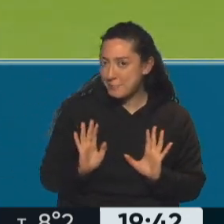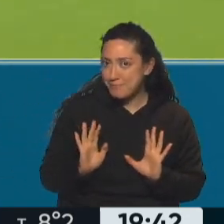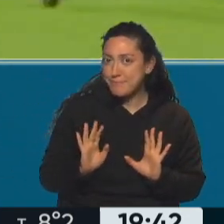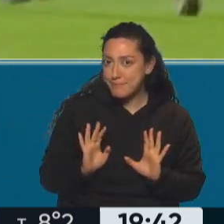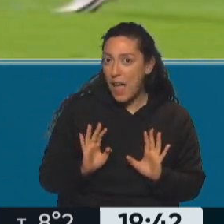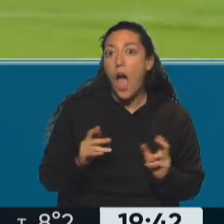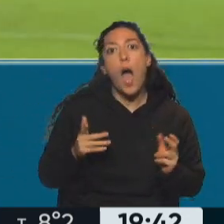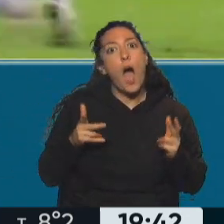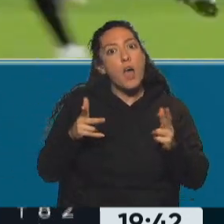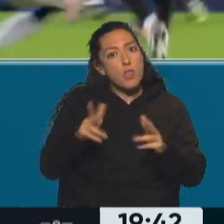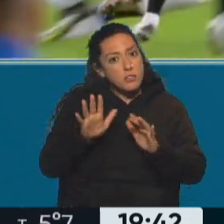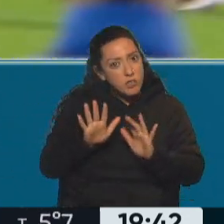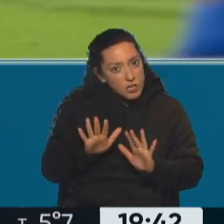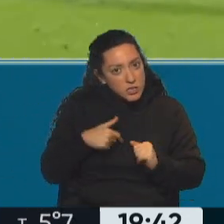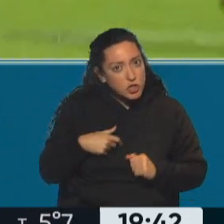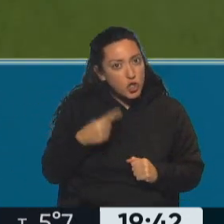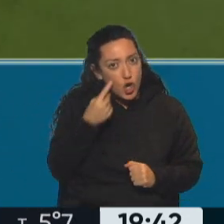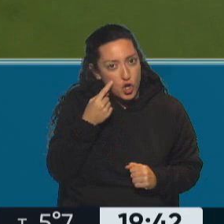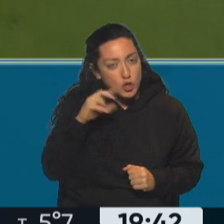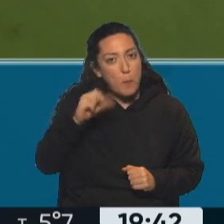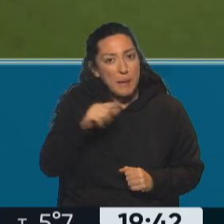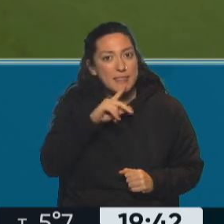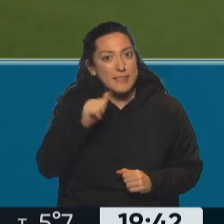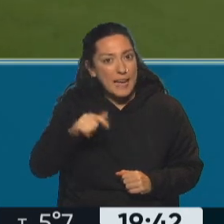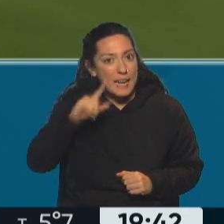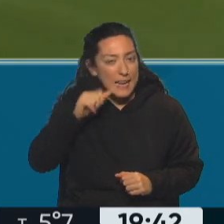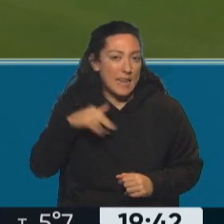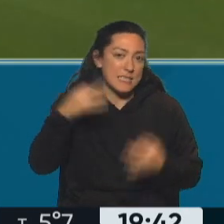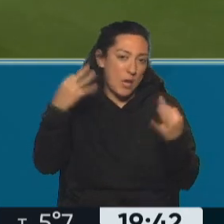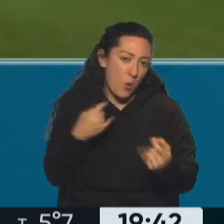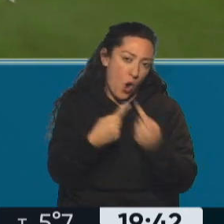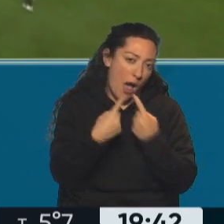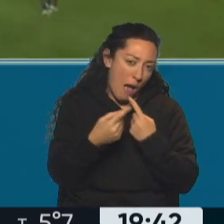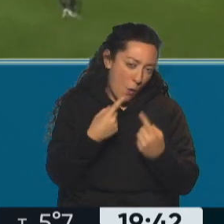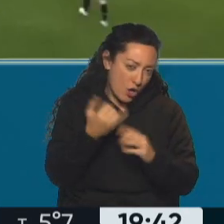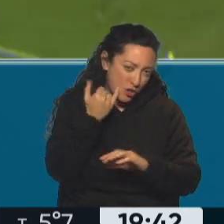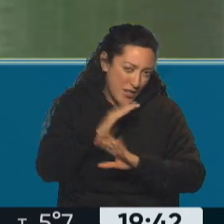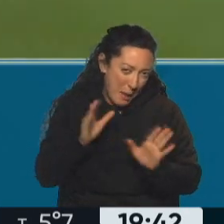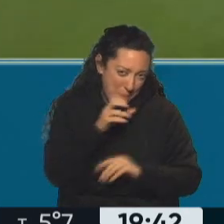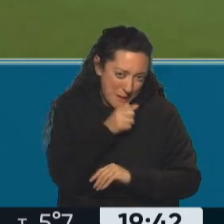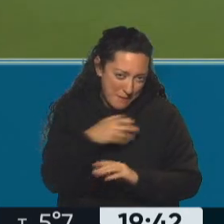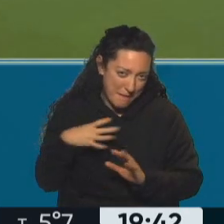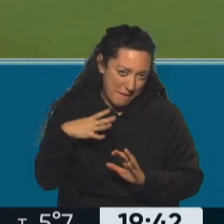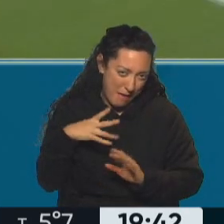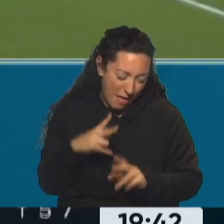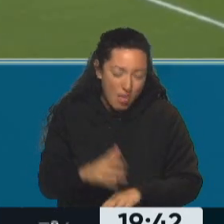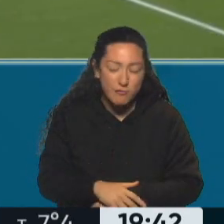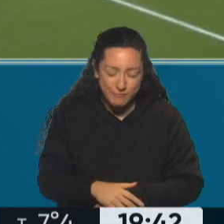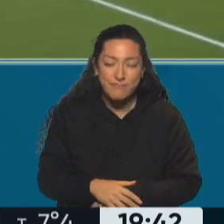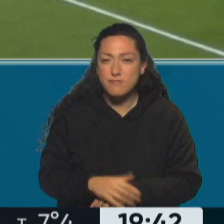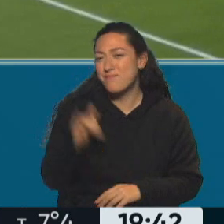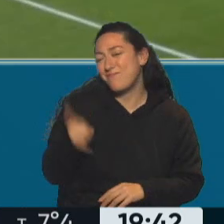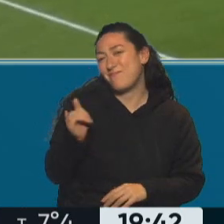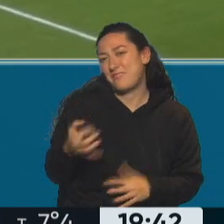decir eso, conociéndolo yo a Patanián, te digo que ya habló. Ya habló. Y ya tiene casi ya habló, todo cerrado. Ya habló. Ya está. Ya habló.